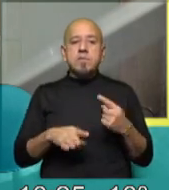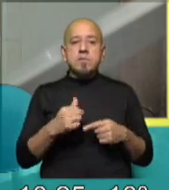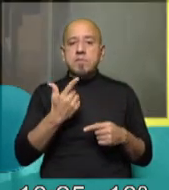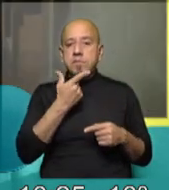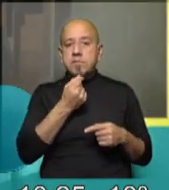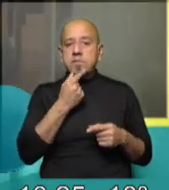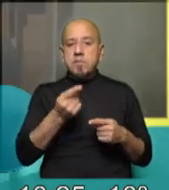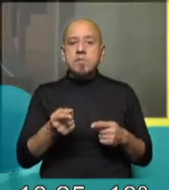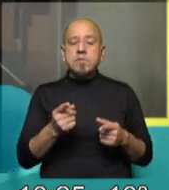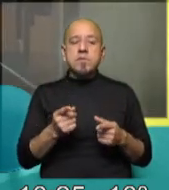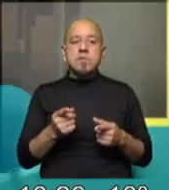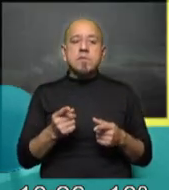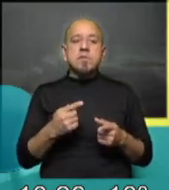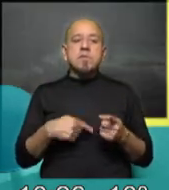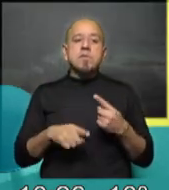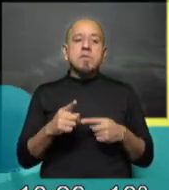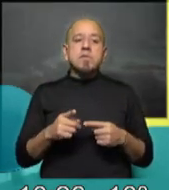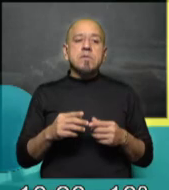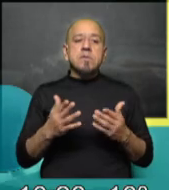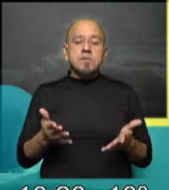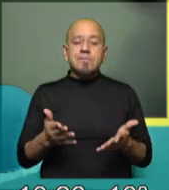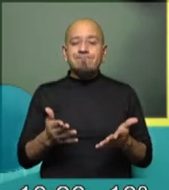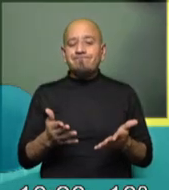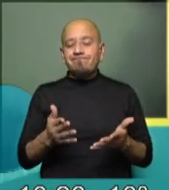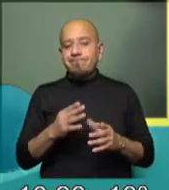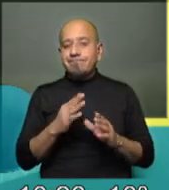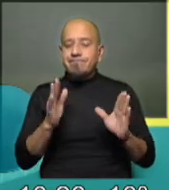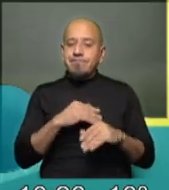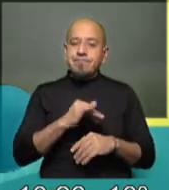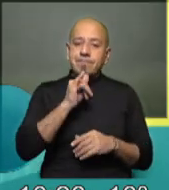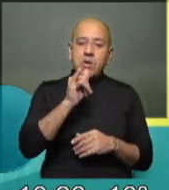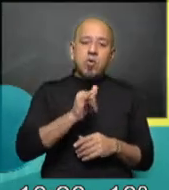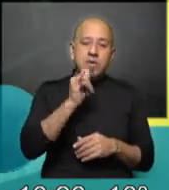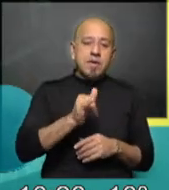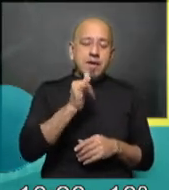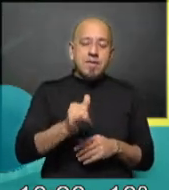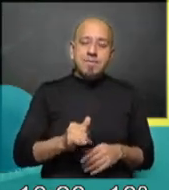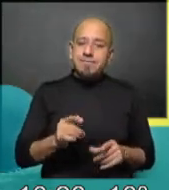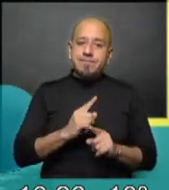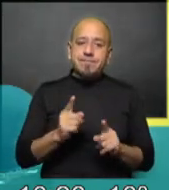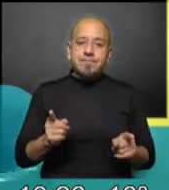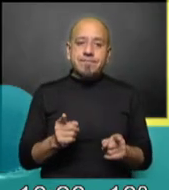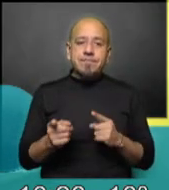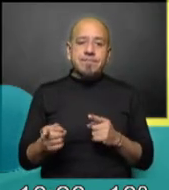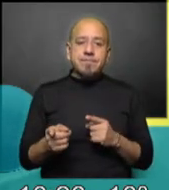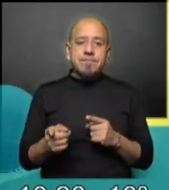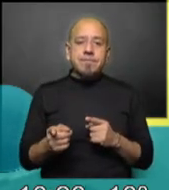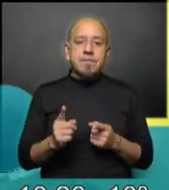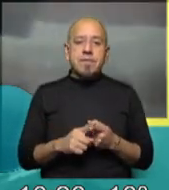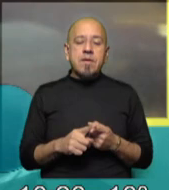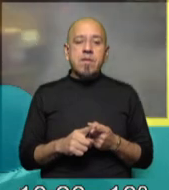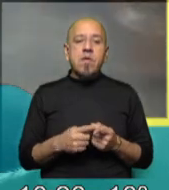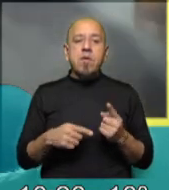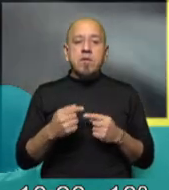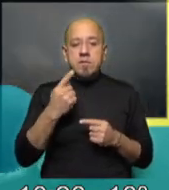sencilla, muy lineal. No le puedo spoilear demasiado porque si no le quito un poco la magia al asunto. Pero